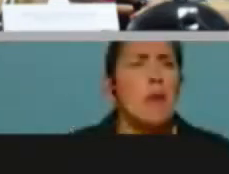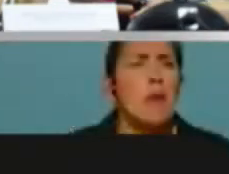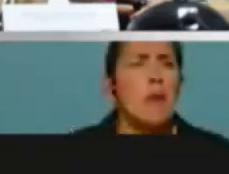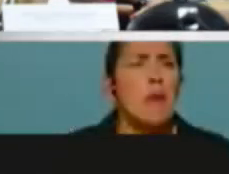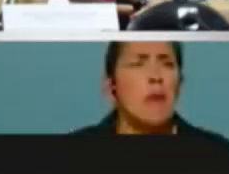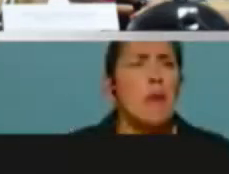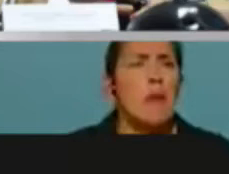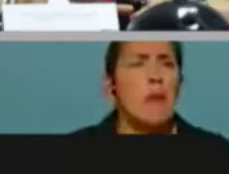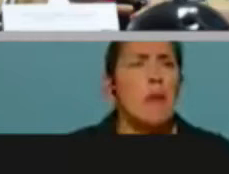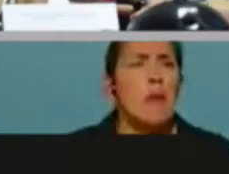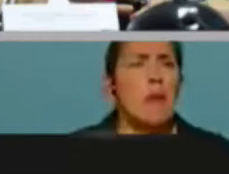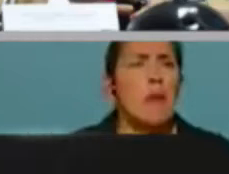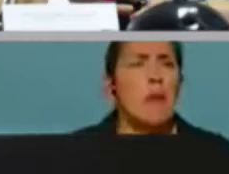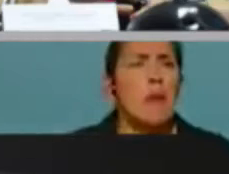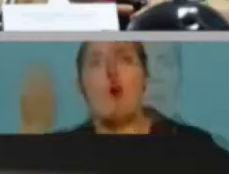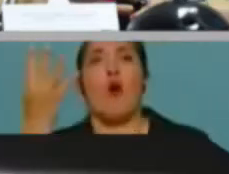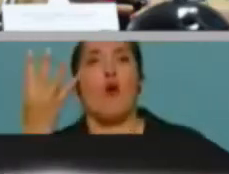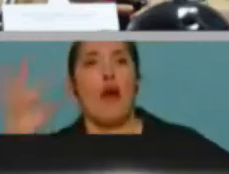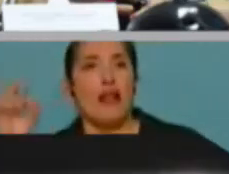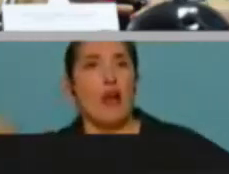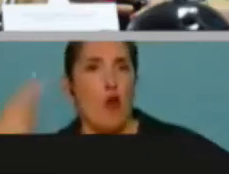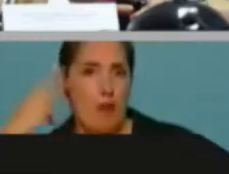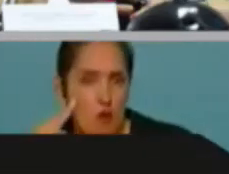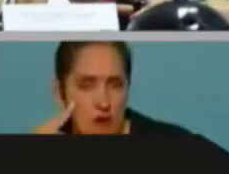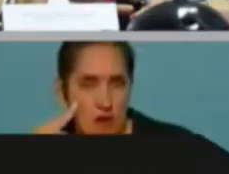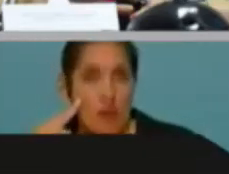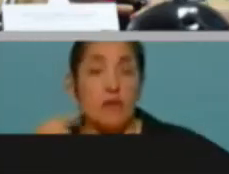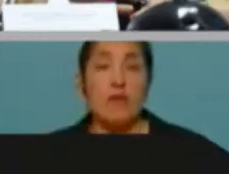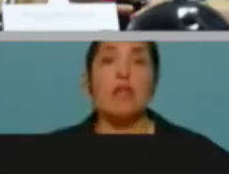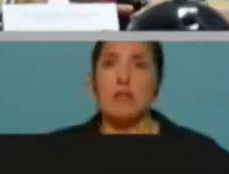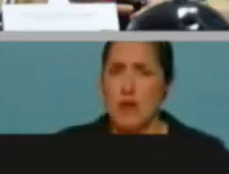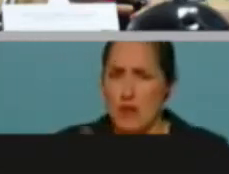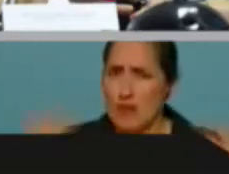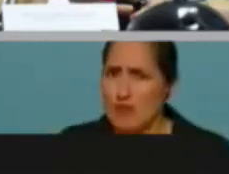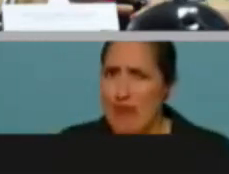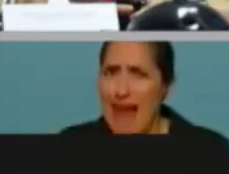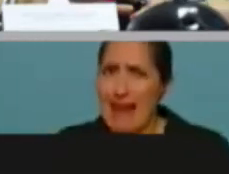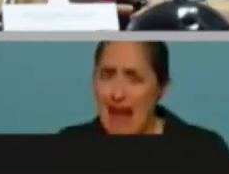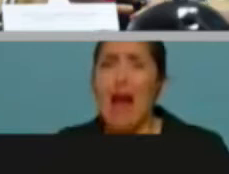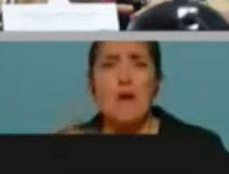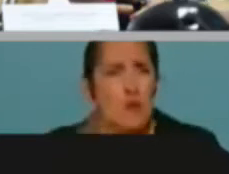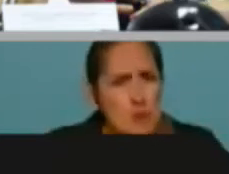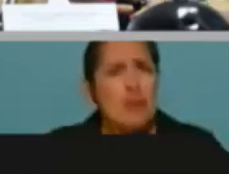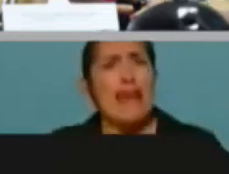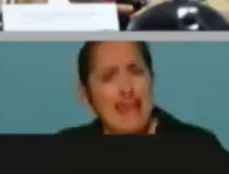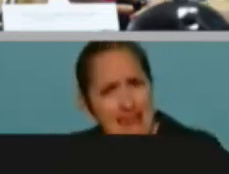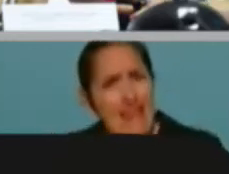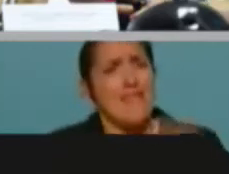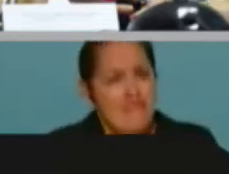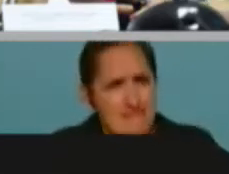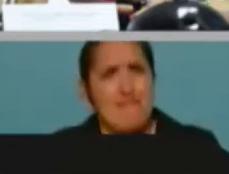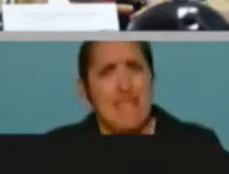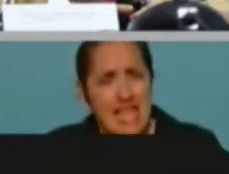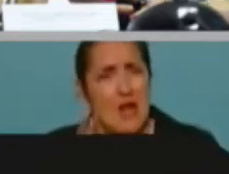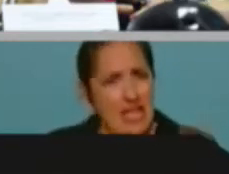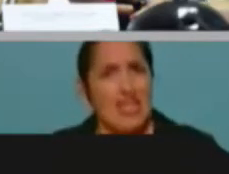tampoco, digo, me parece que hay que hacer memoria, ¿no? De que los sectores que en un primer